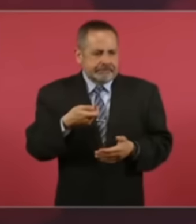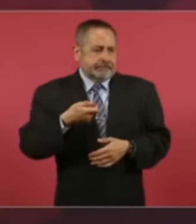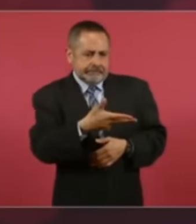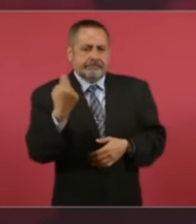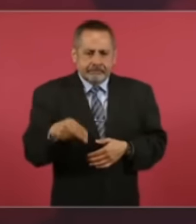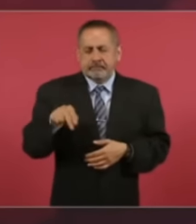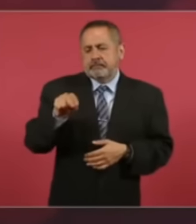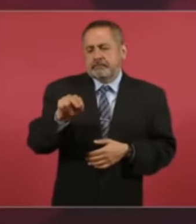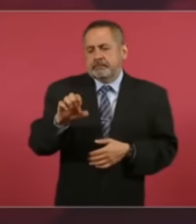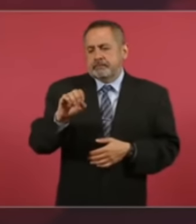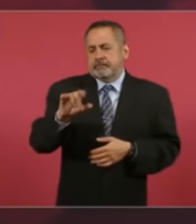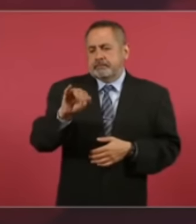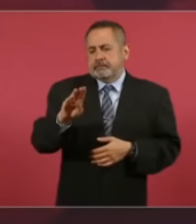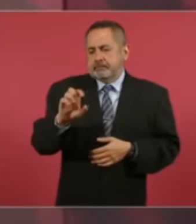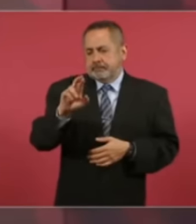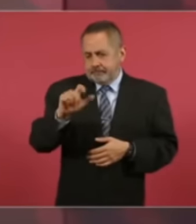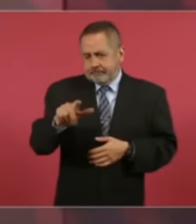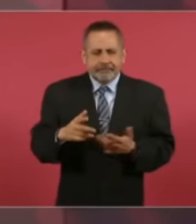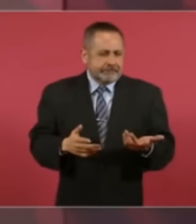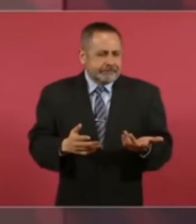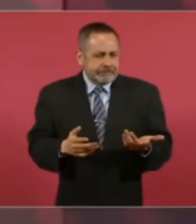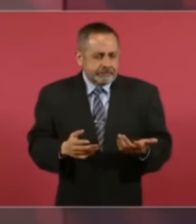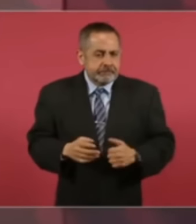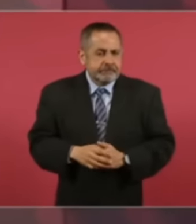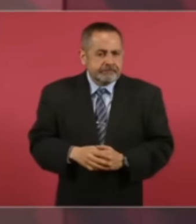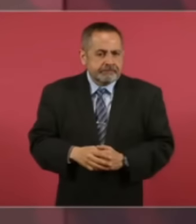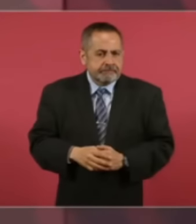neoliberal. Por eso decimos que